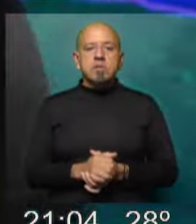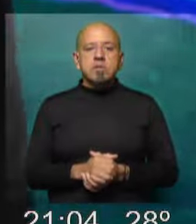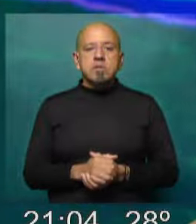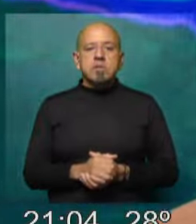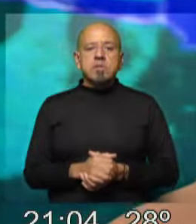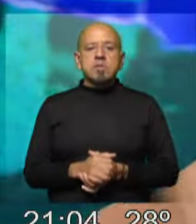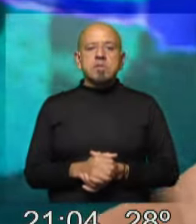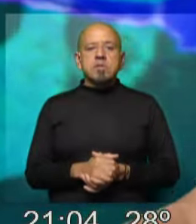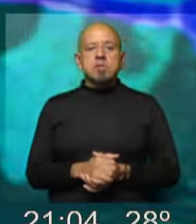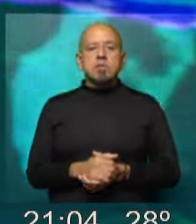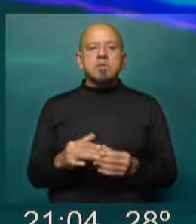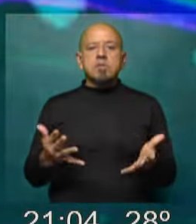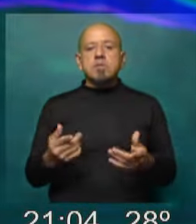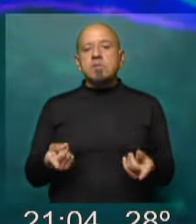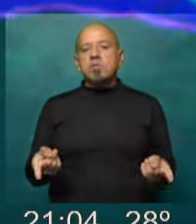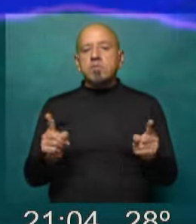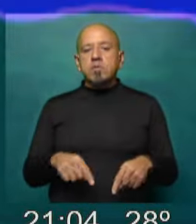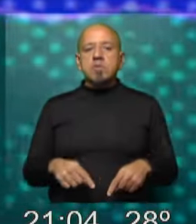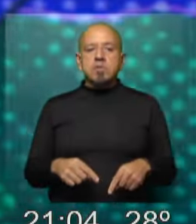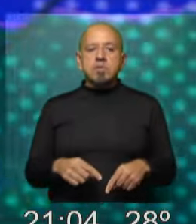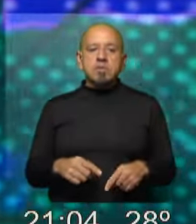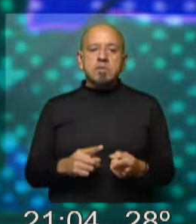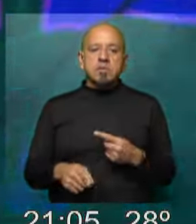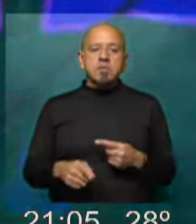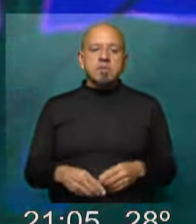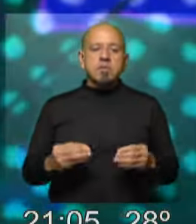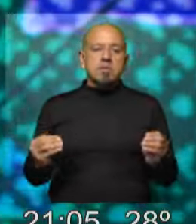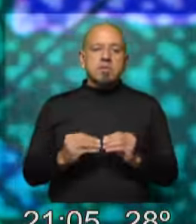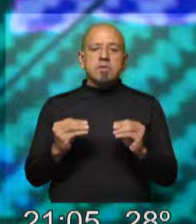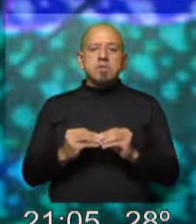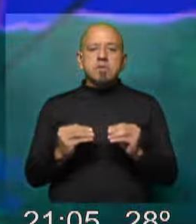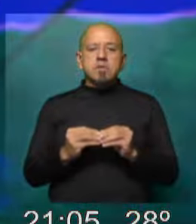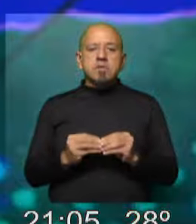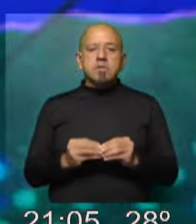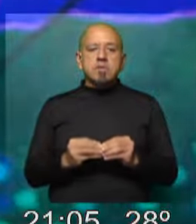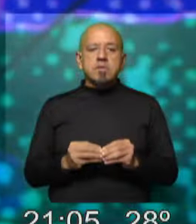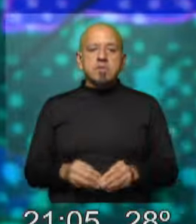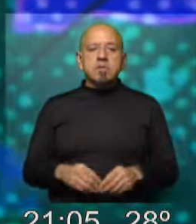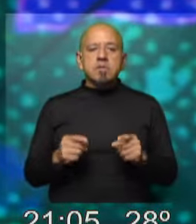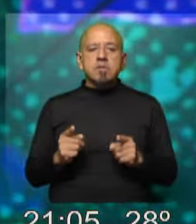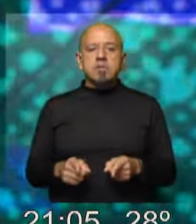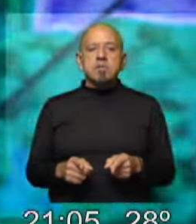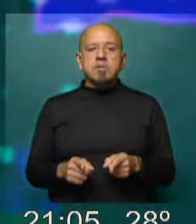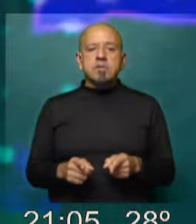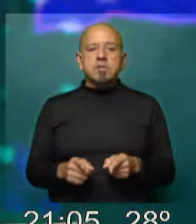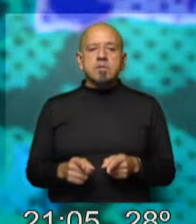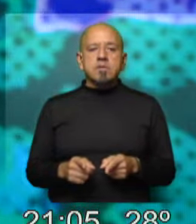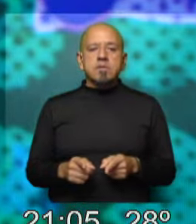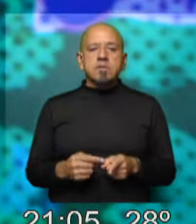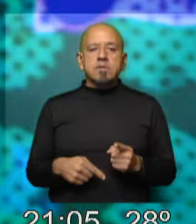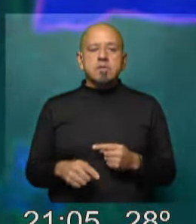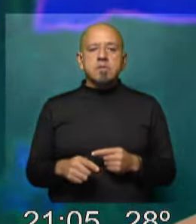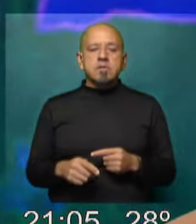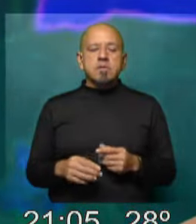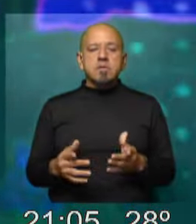bueno y nos toca volvió sí volvió ella nuestra querida compañera quien estuvo acá también aguantando los trapos al principio de enero se